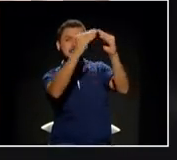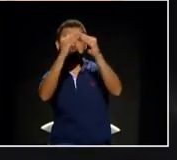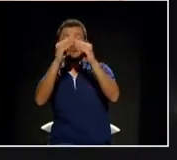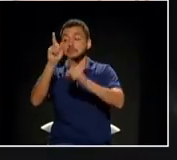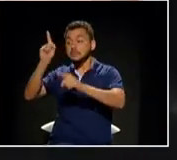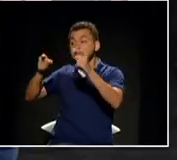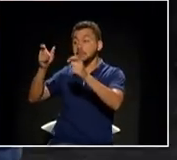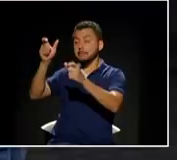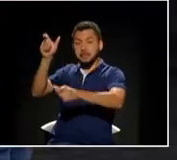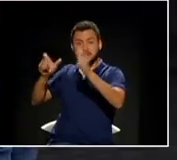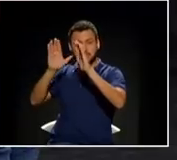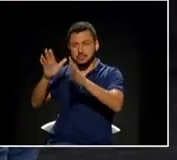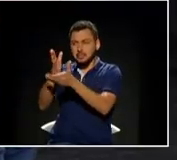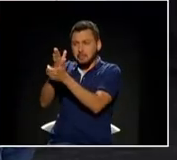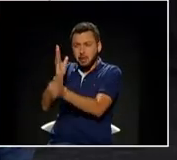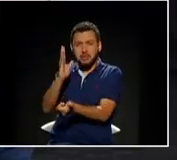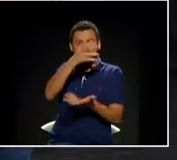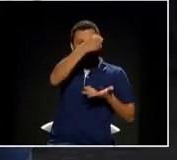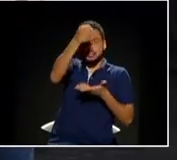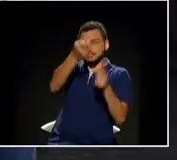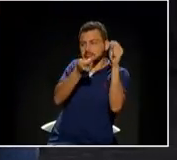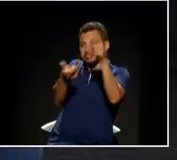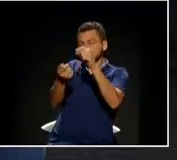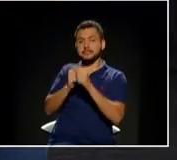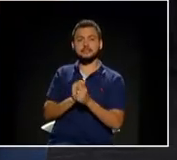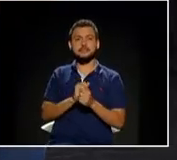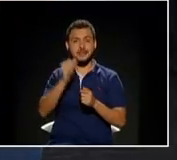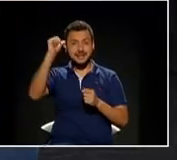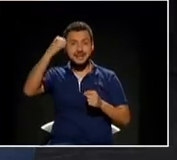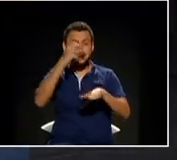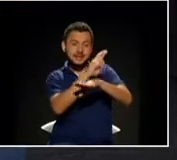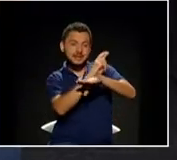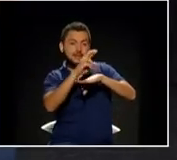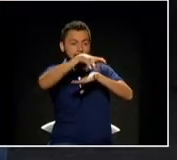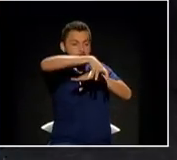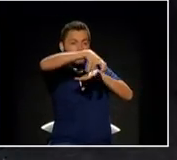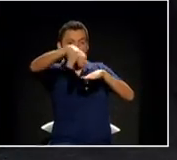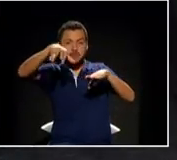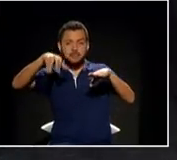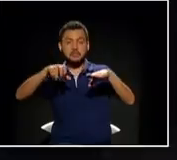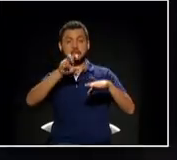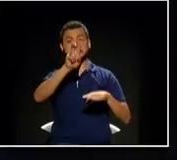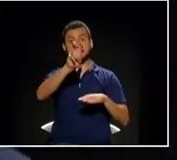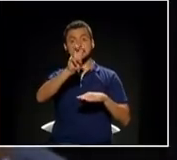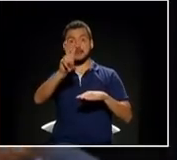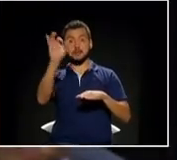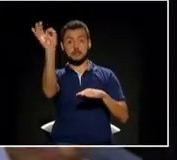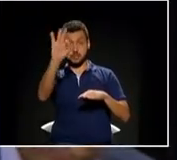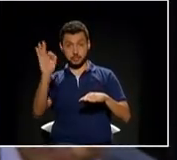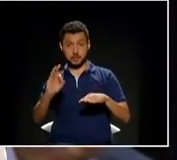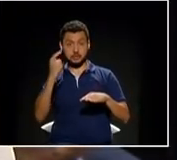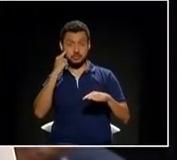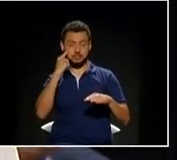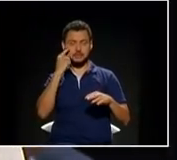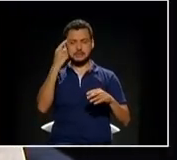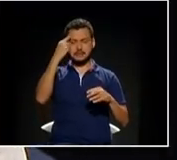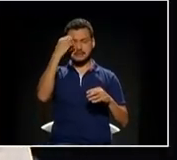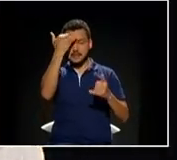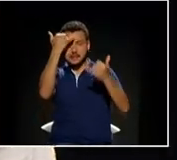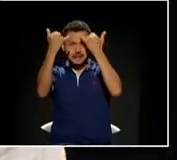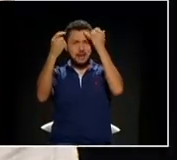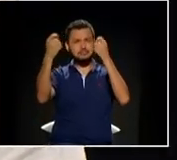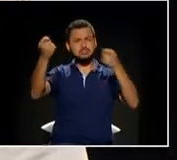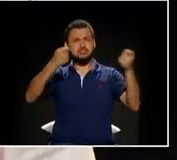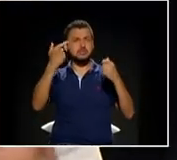está construyendo el 18 por ciento de la vivienda el área metropolitana antes decía el 72% ahí tiene un plan de choque con incentivos que haya una